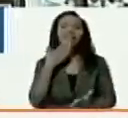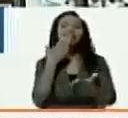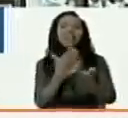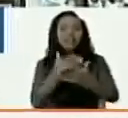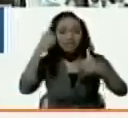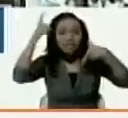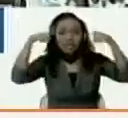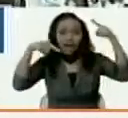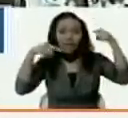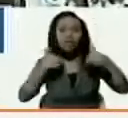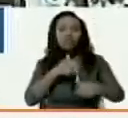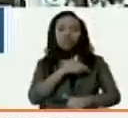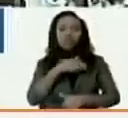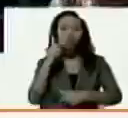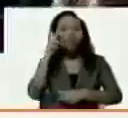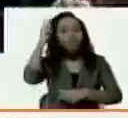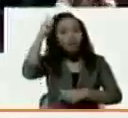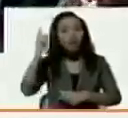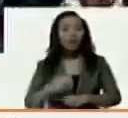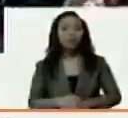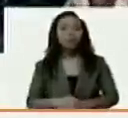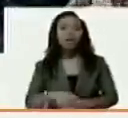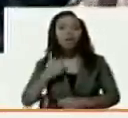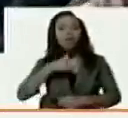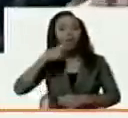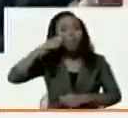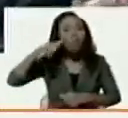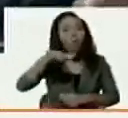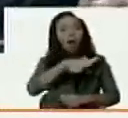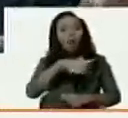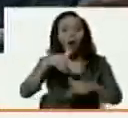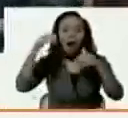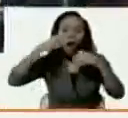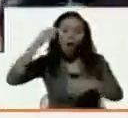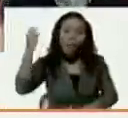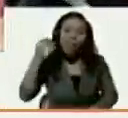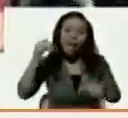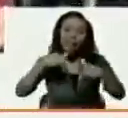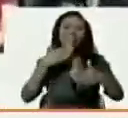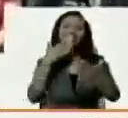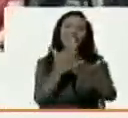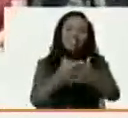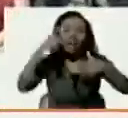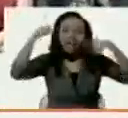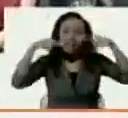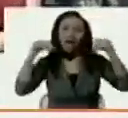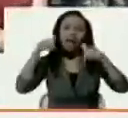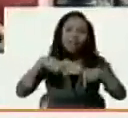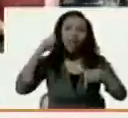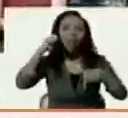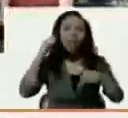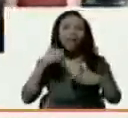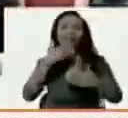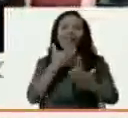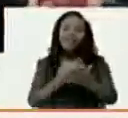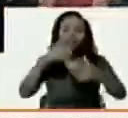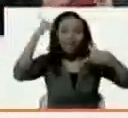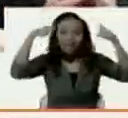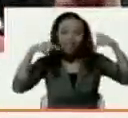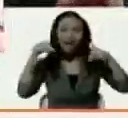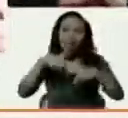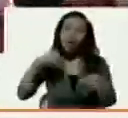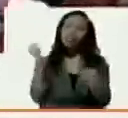aquí están nuestros indígenas, nuestros pueblos originarios están aquí. Gracias Hugo Chávez, aquí están las mujeres. Gracias Hugo Chávez, aquí están los